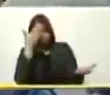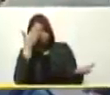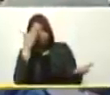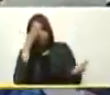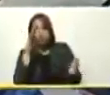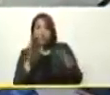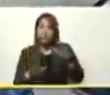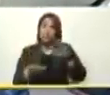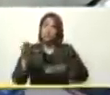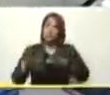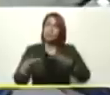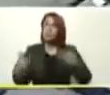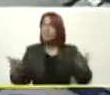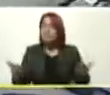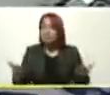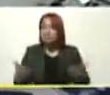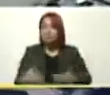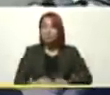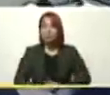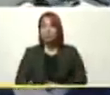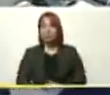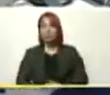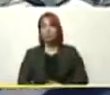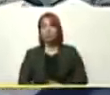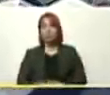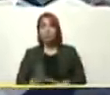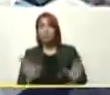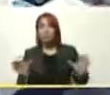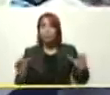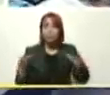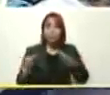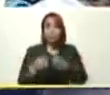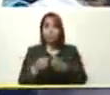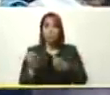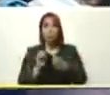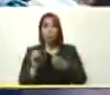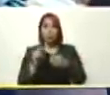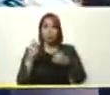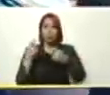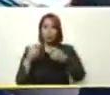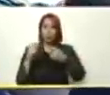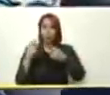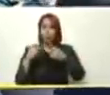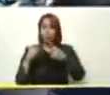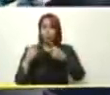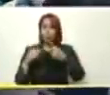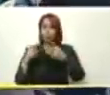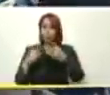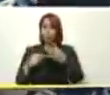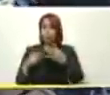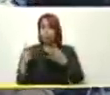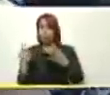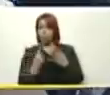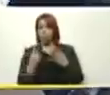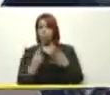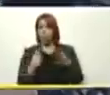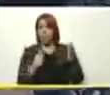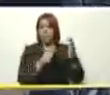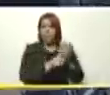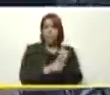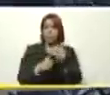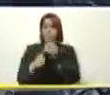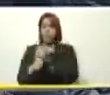dependen de equipos y repuestos que solo se consiguen en